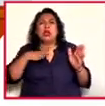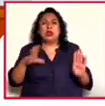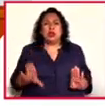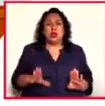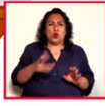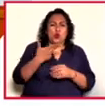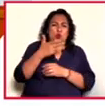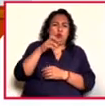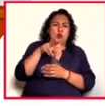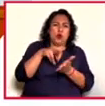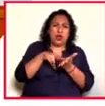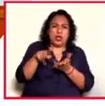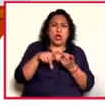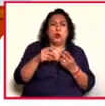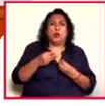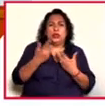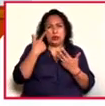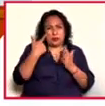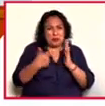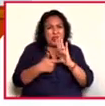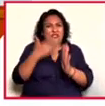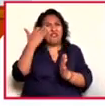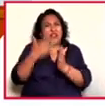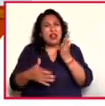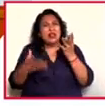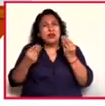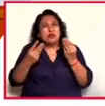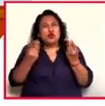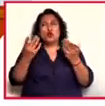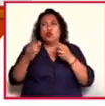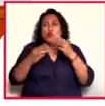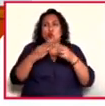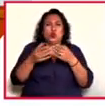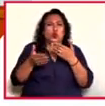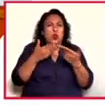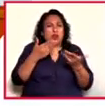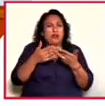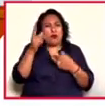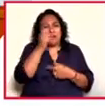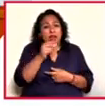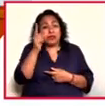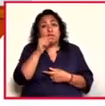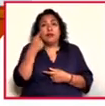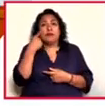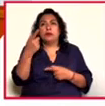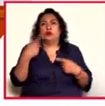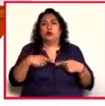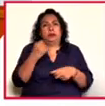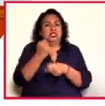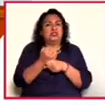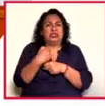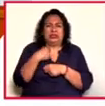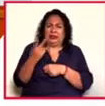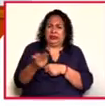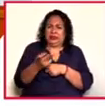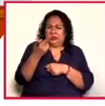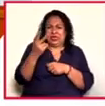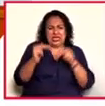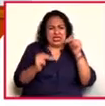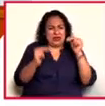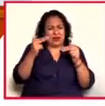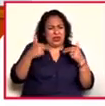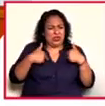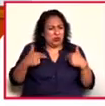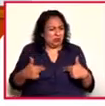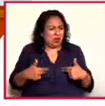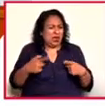para exponer las carencias del sentido existencial del mundo contemporáneo, a través de personajes que cuestionan la estructura humana desde